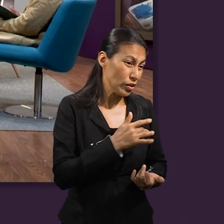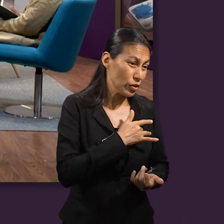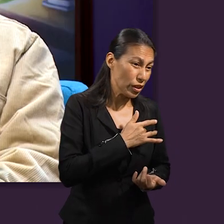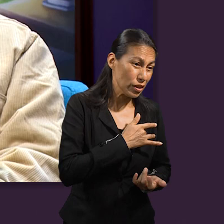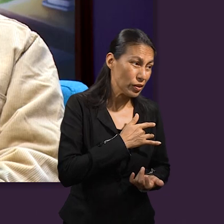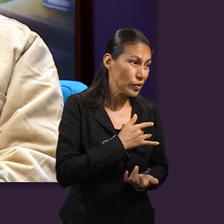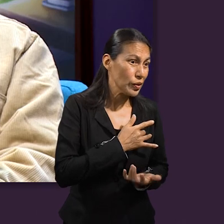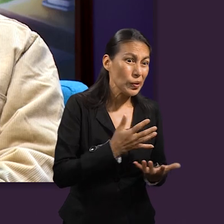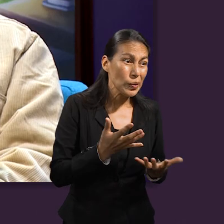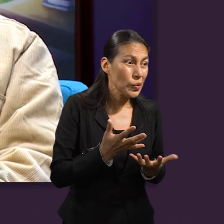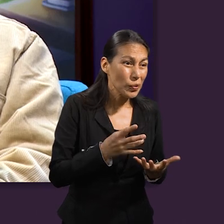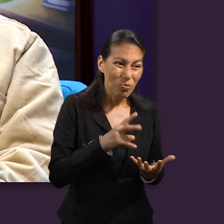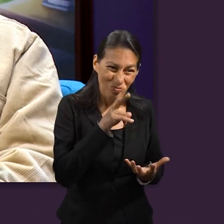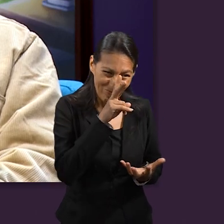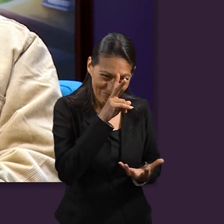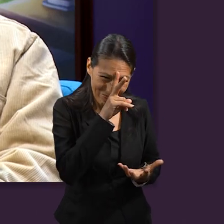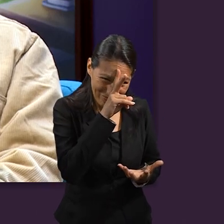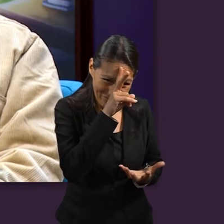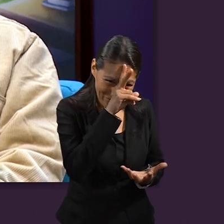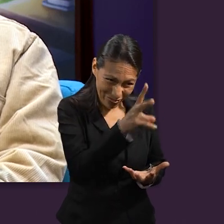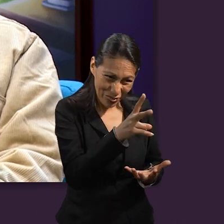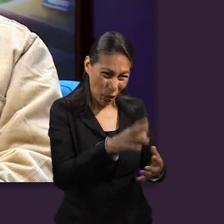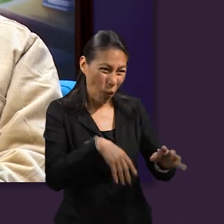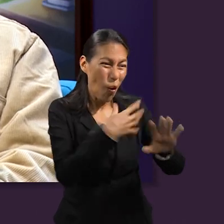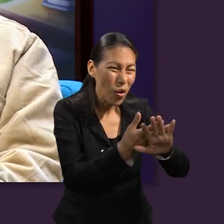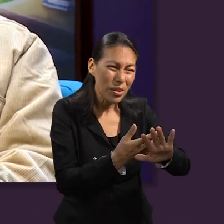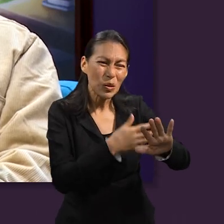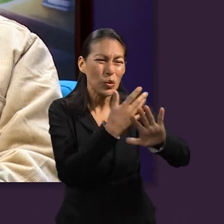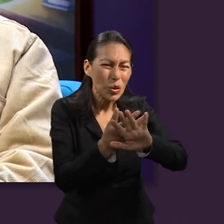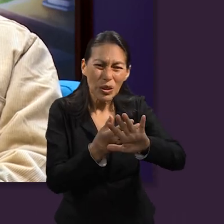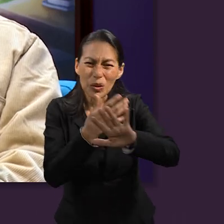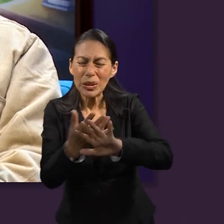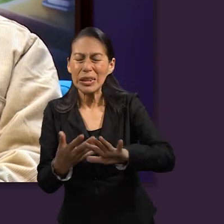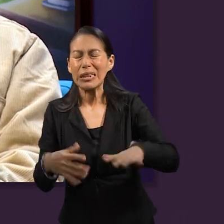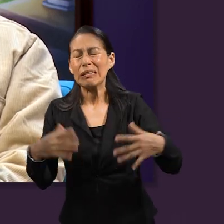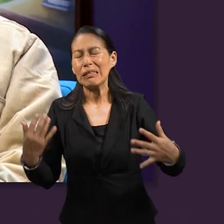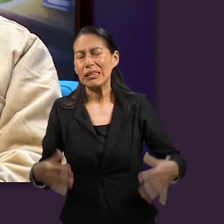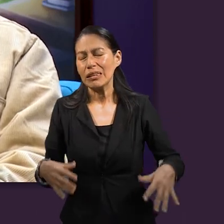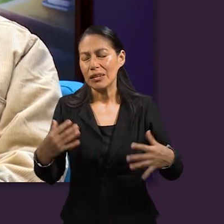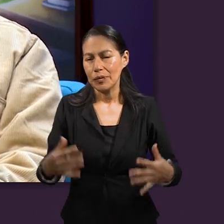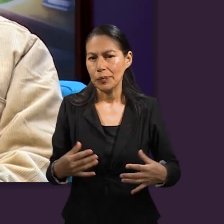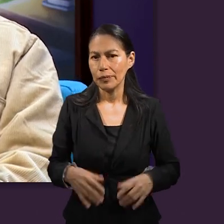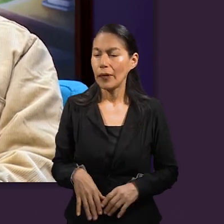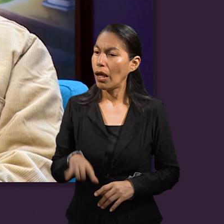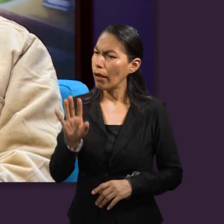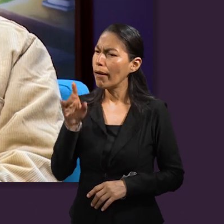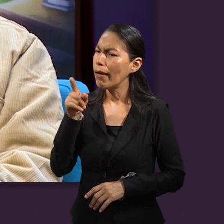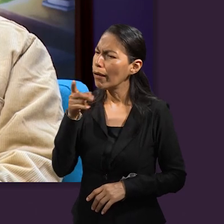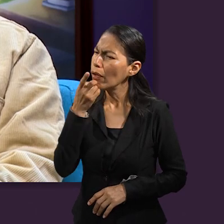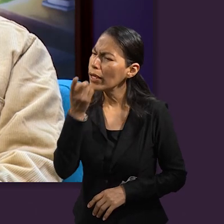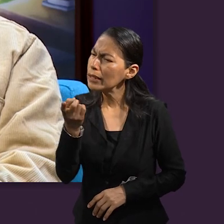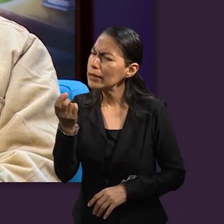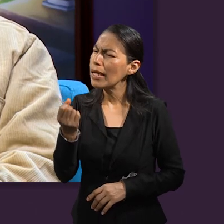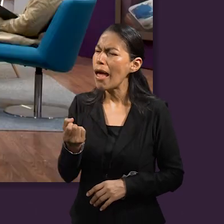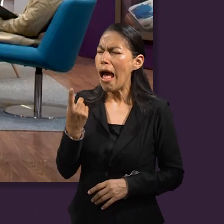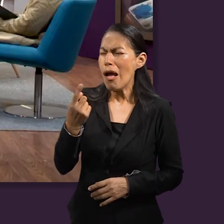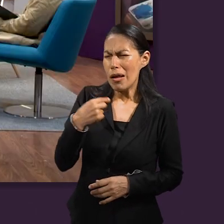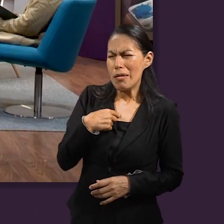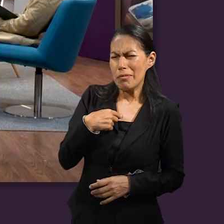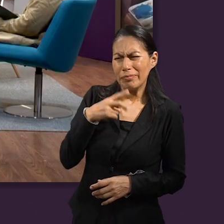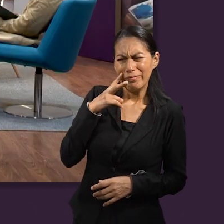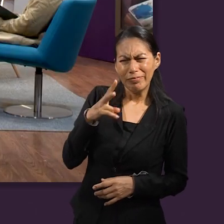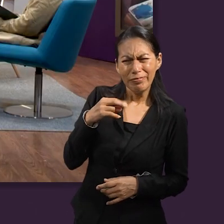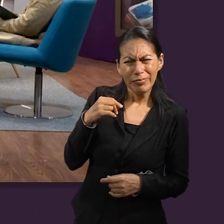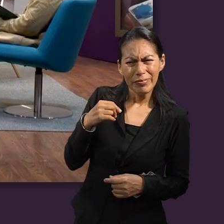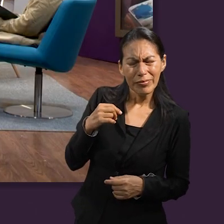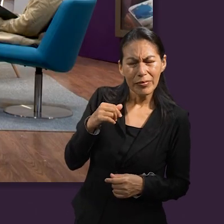dios busca esa sed de venganza a las personas que quizás nos han hecho algún daño tú mencionaste algo que me